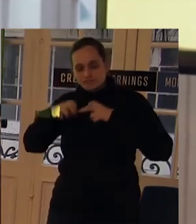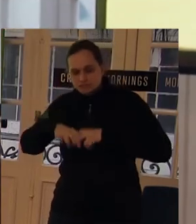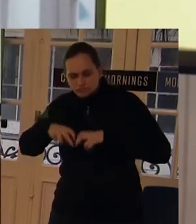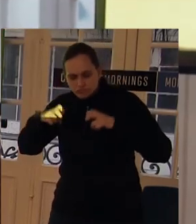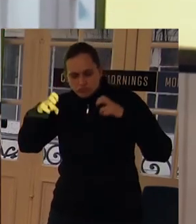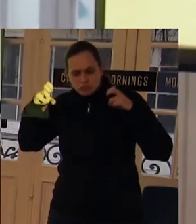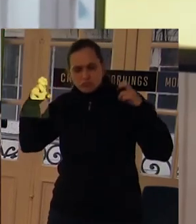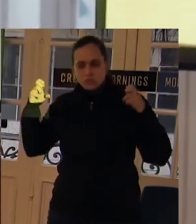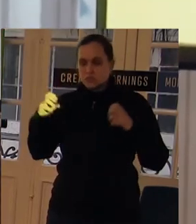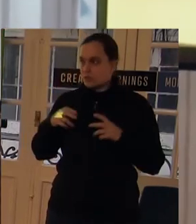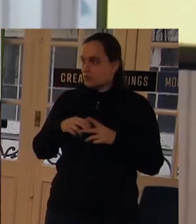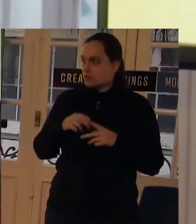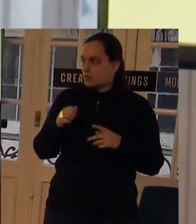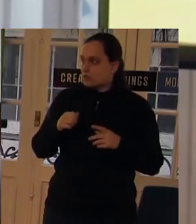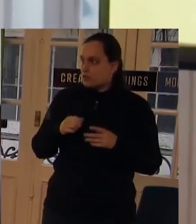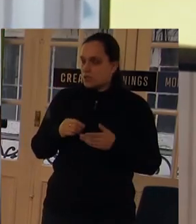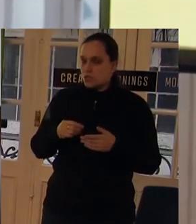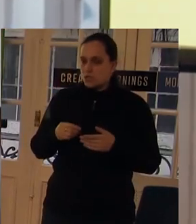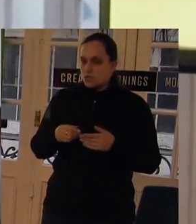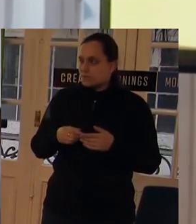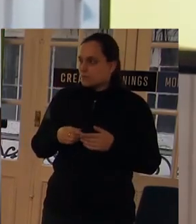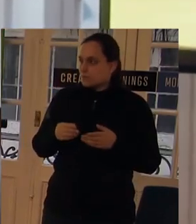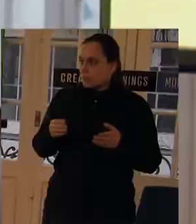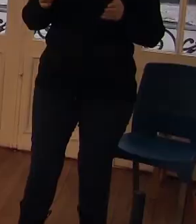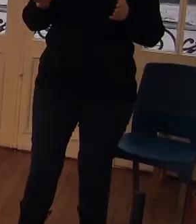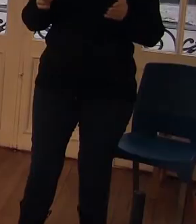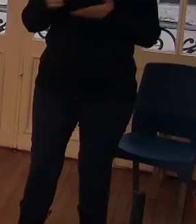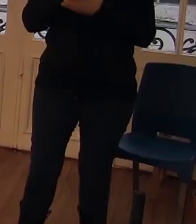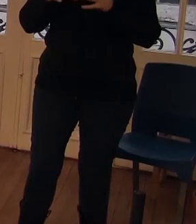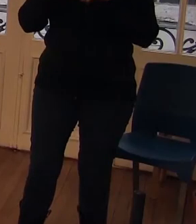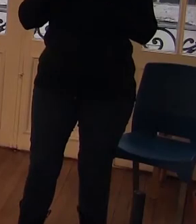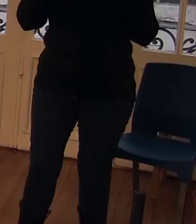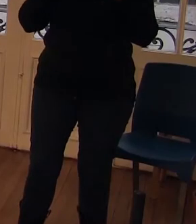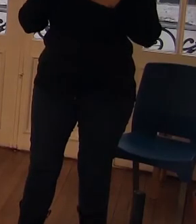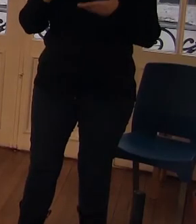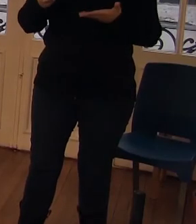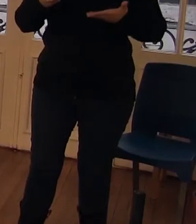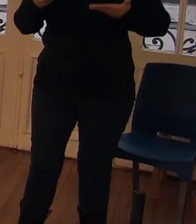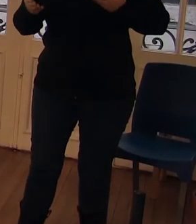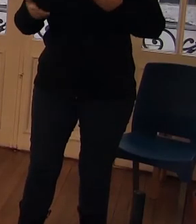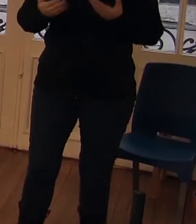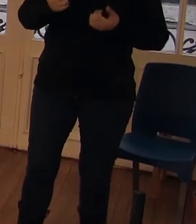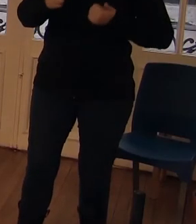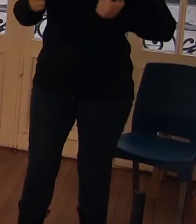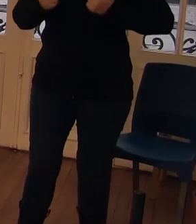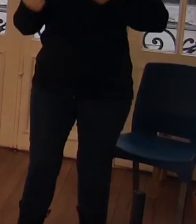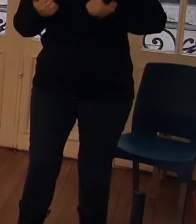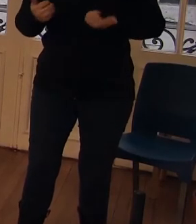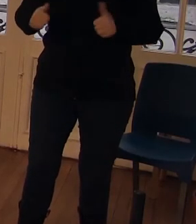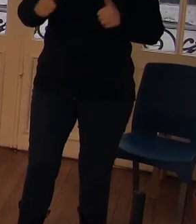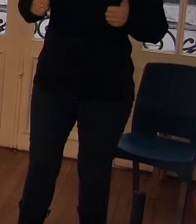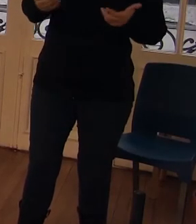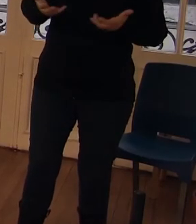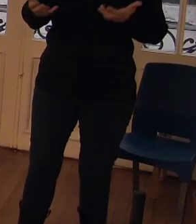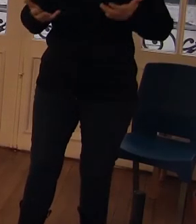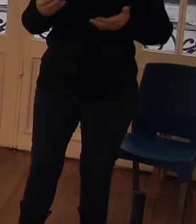llego al boceto con esa página en blanco que me genera vértigo, que no sé para dónde arrancar. No, tengo un montón de información.